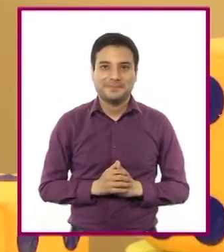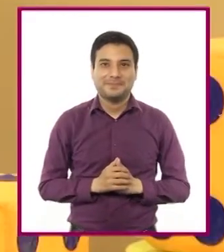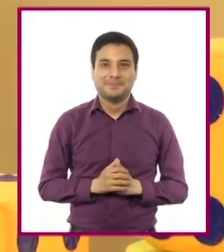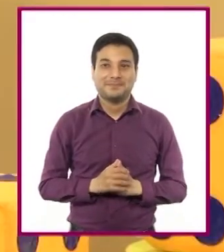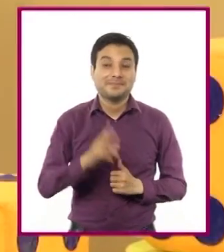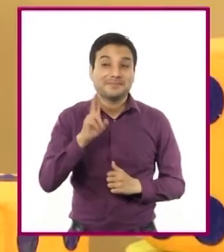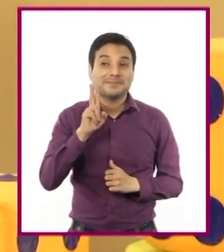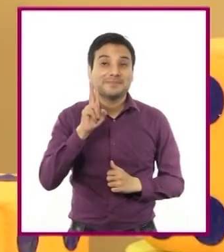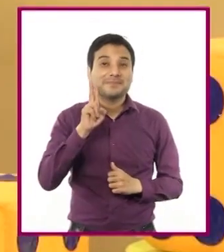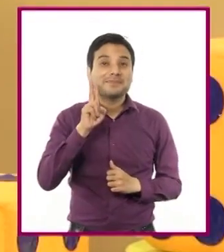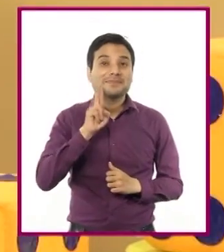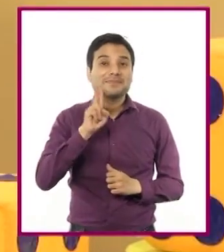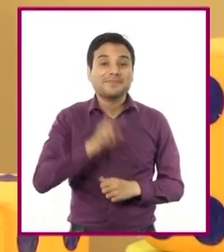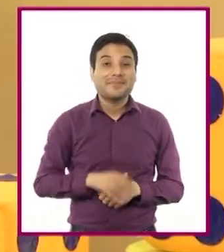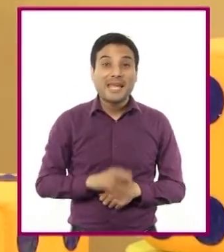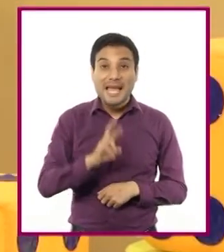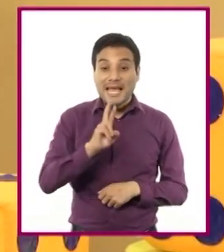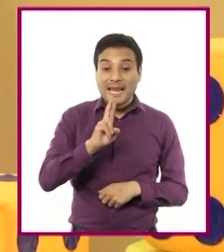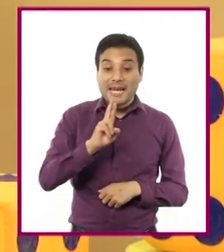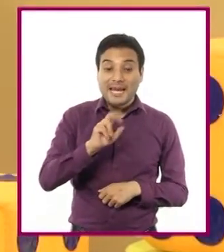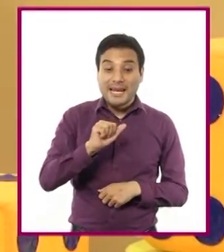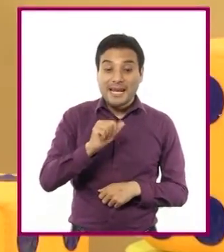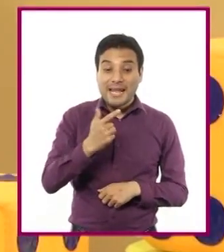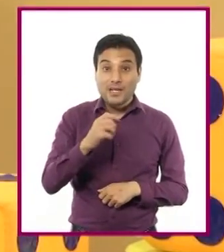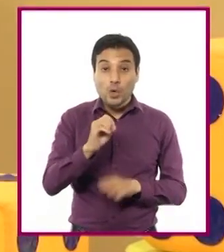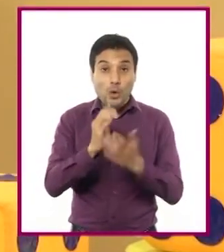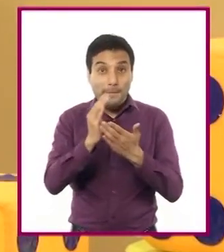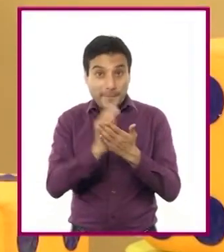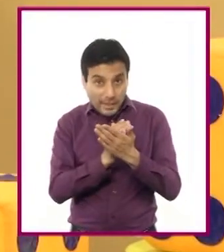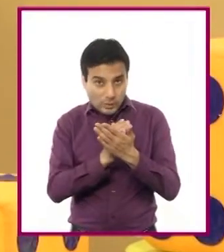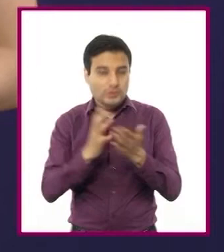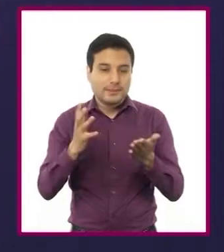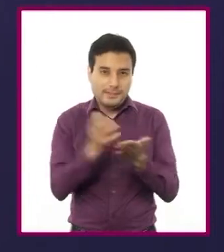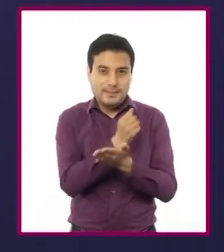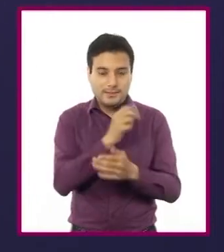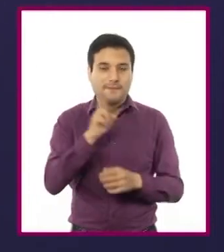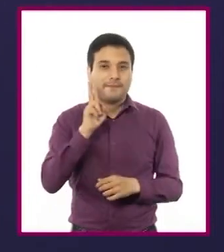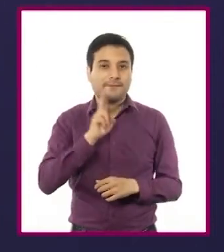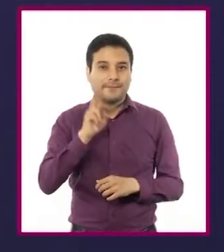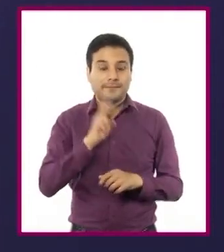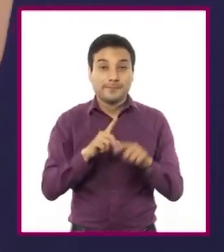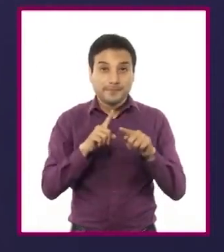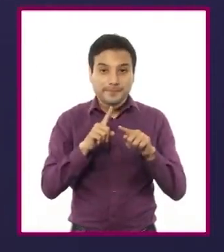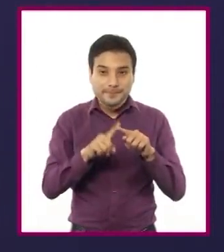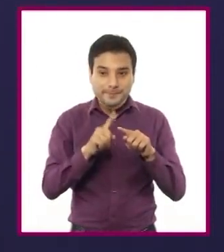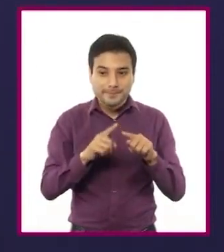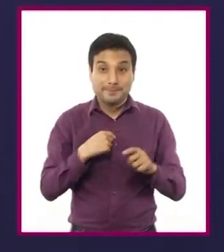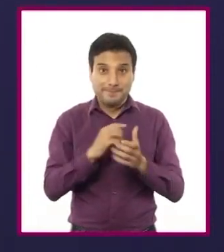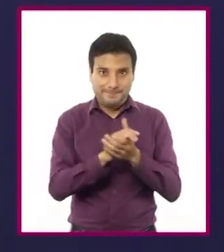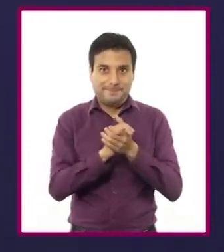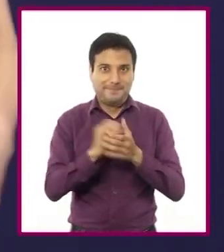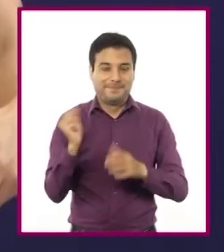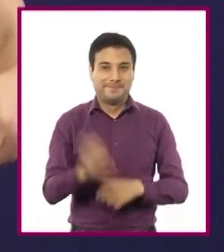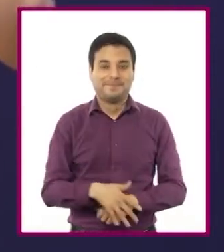Gana quien tenga el menor rango de los datos de los lanzamientos realizados. A lanzar.